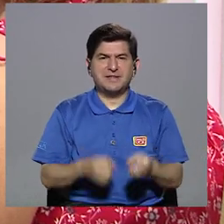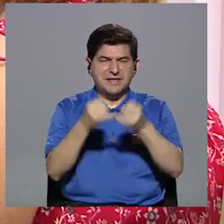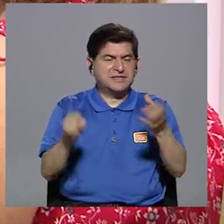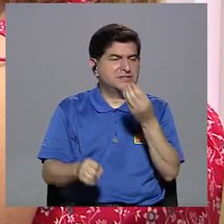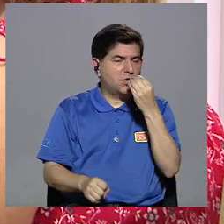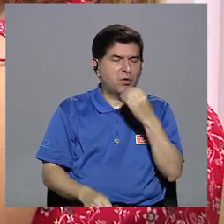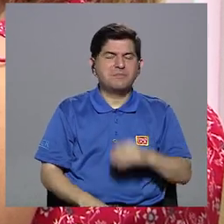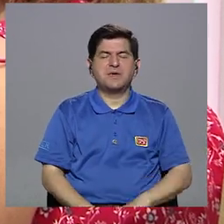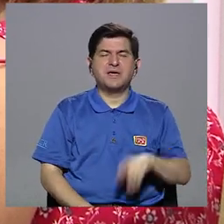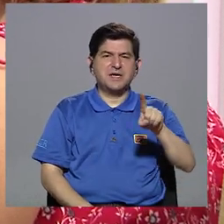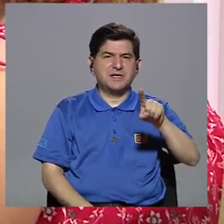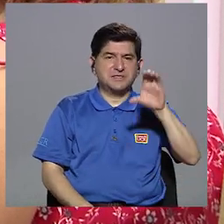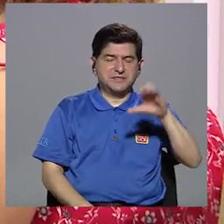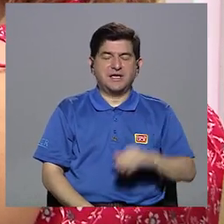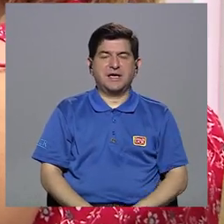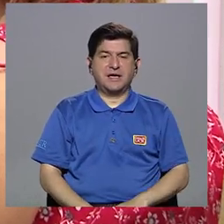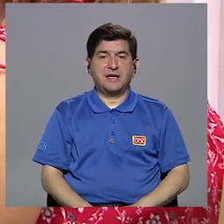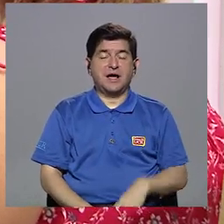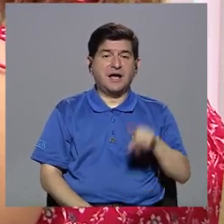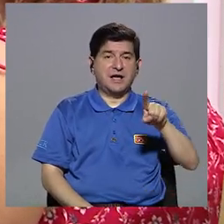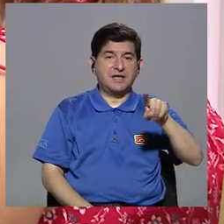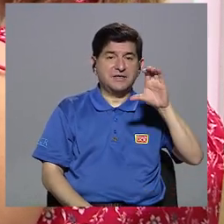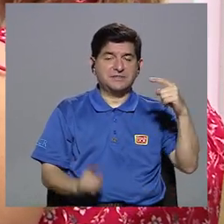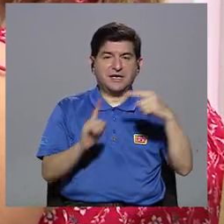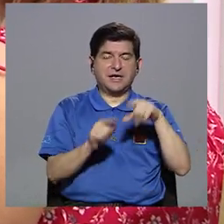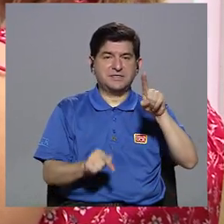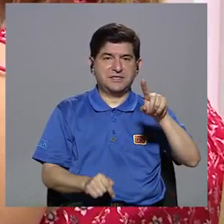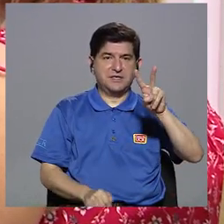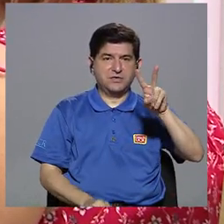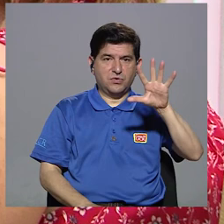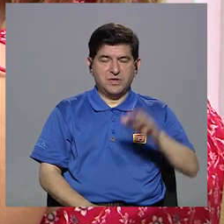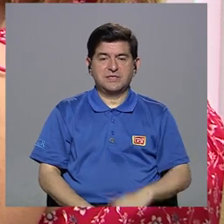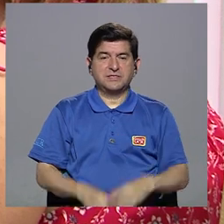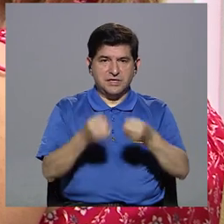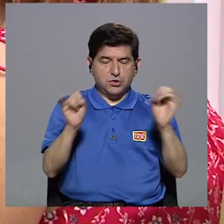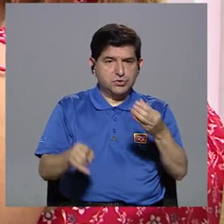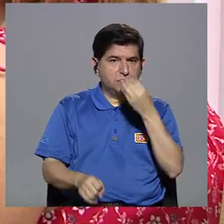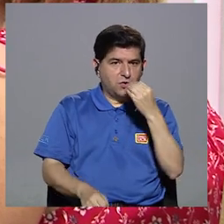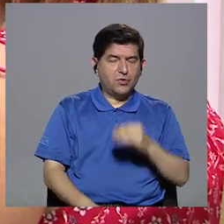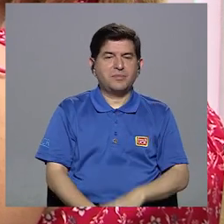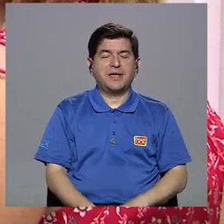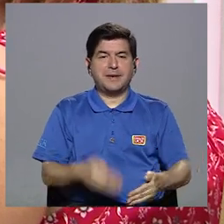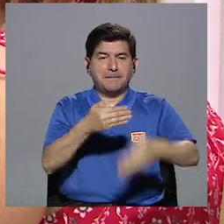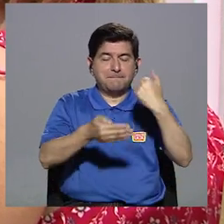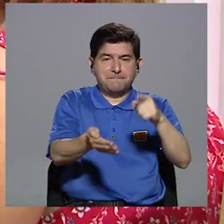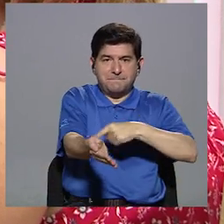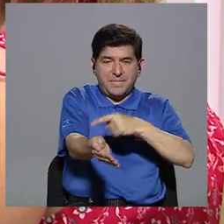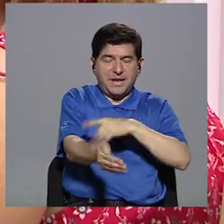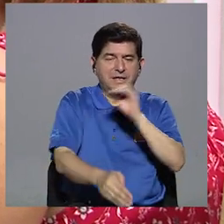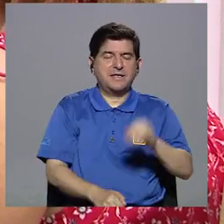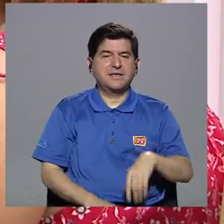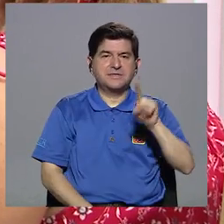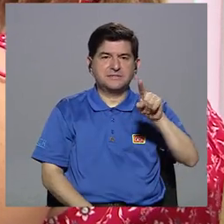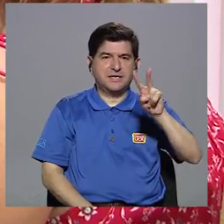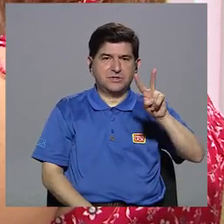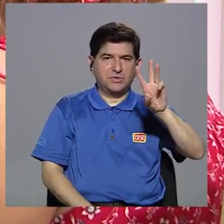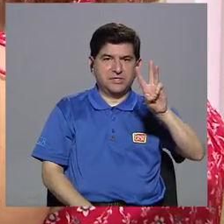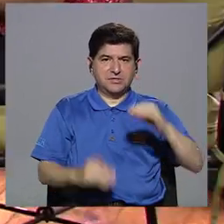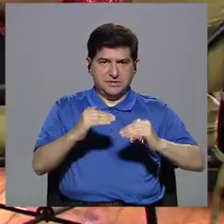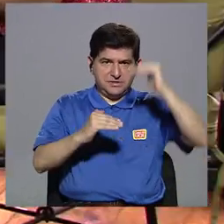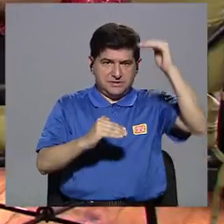en ayuna menos de cien 100 y 125 glicemia en ayunas prediabetes 126 o maltés o más diabetes